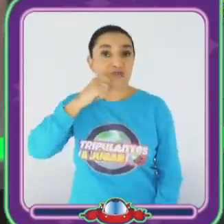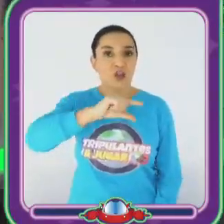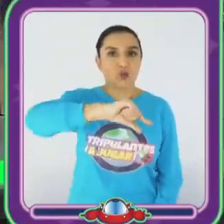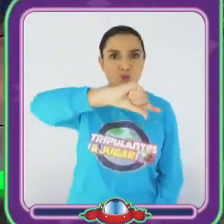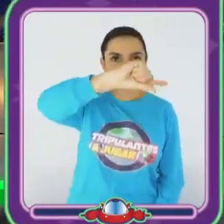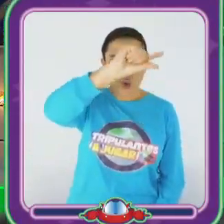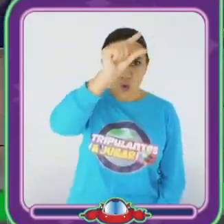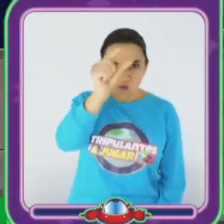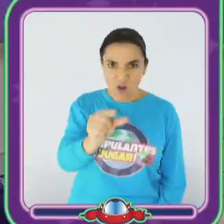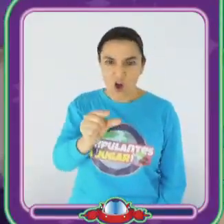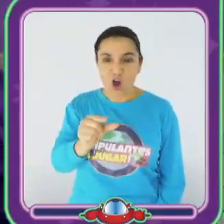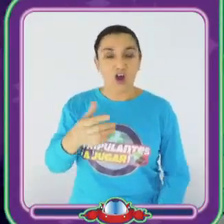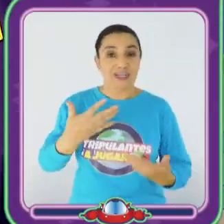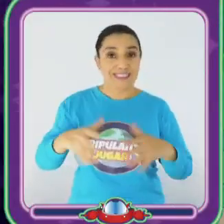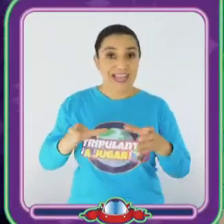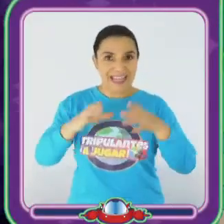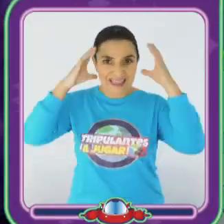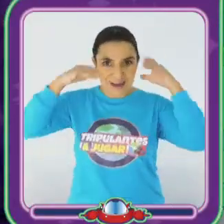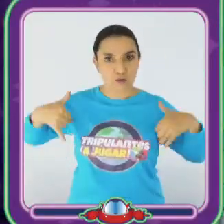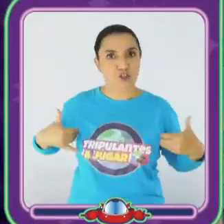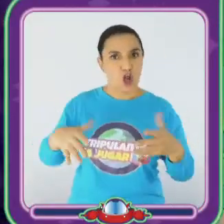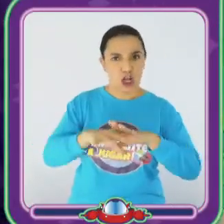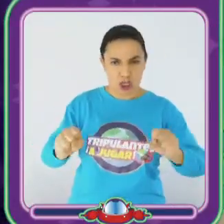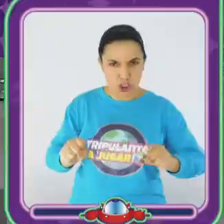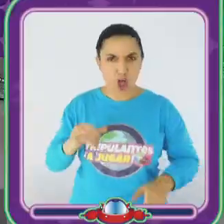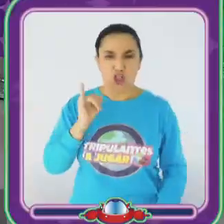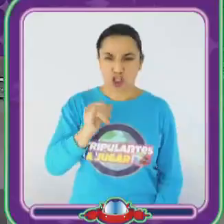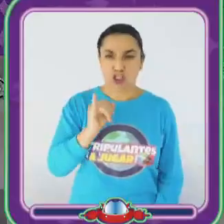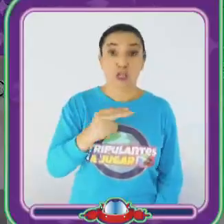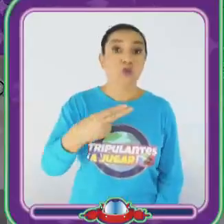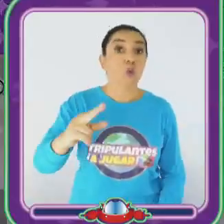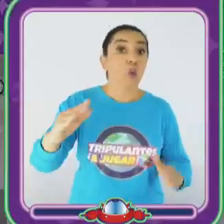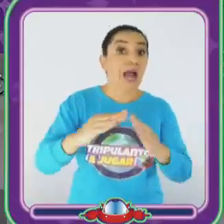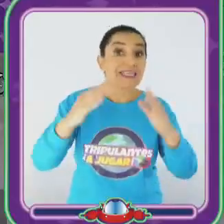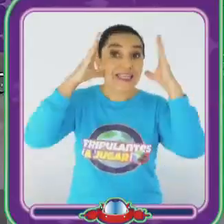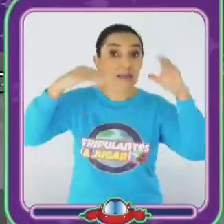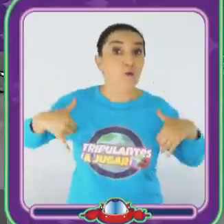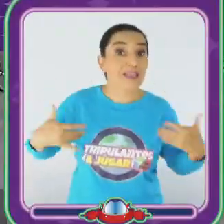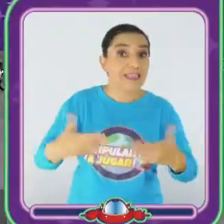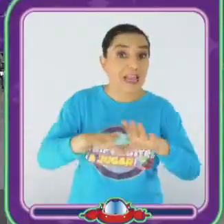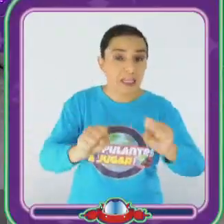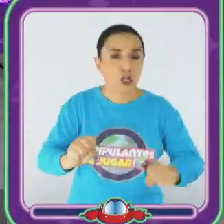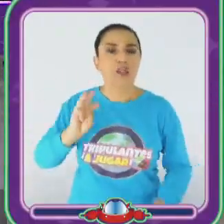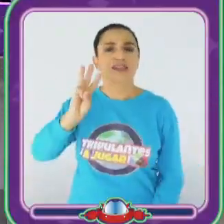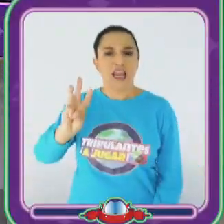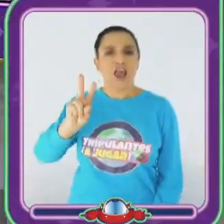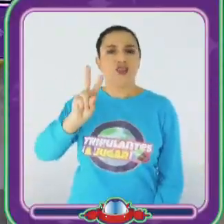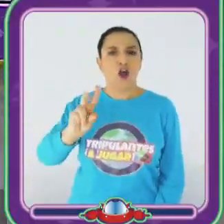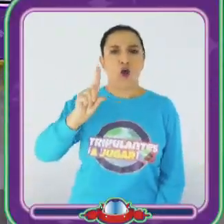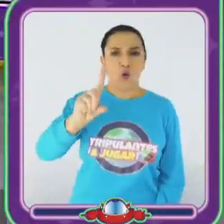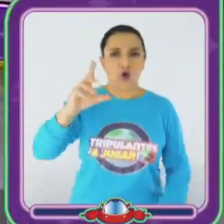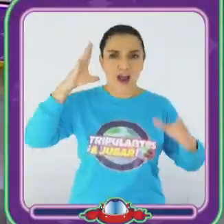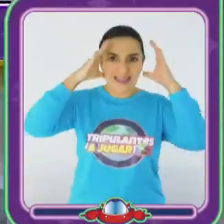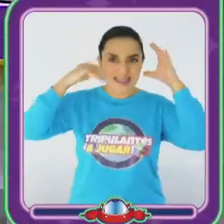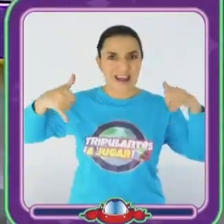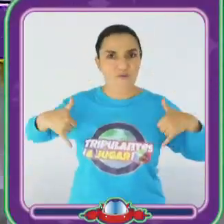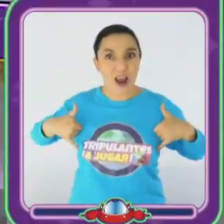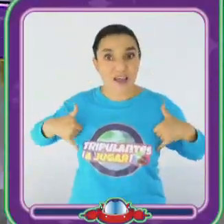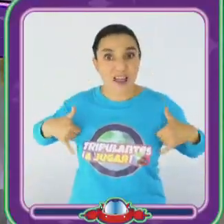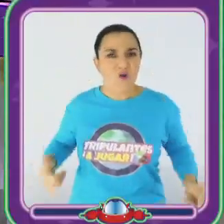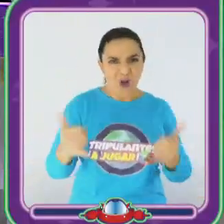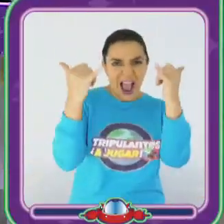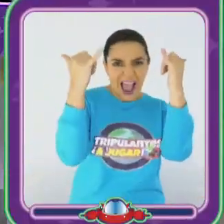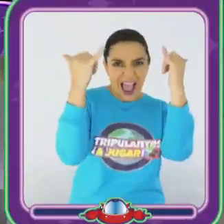llama el tubo. ¿Tripulación, lista? ¡Sí! ¿Tripulantes en casa, listos? 3, 2, 1,